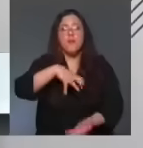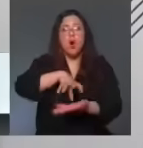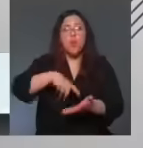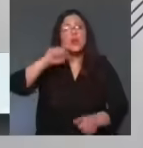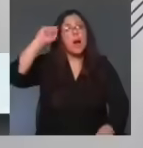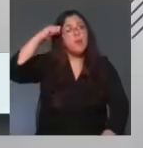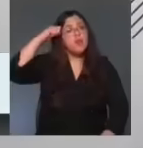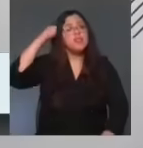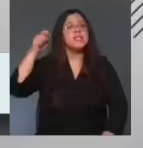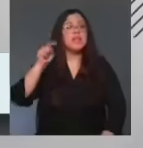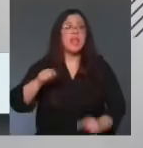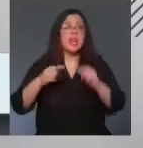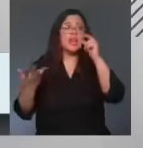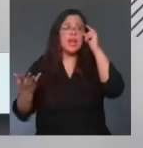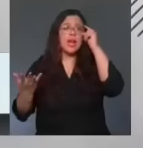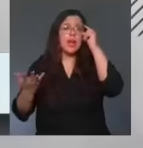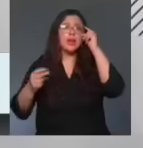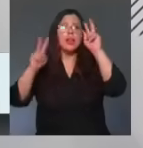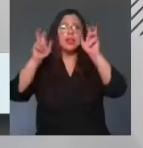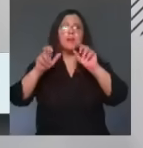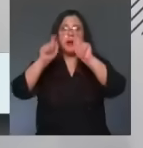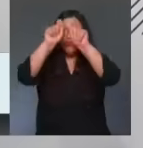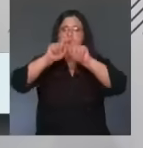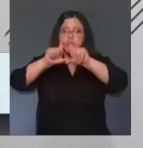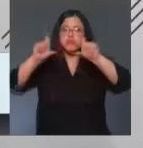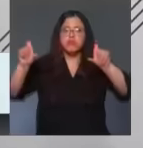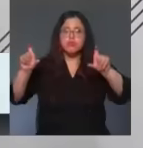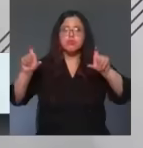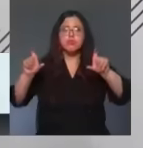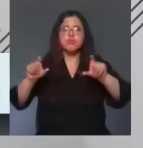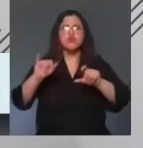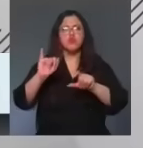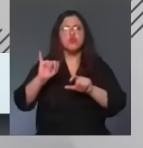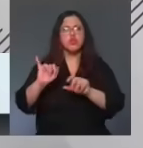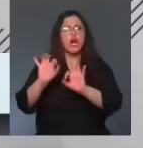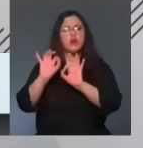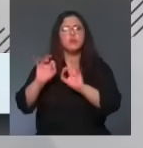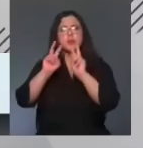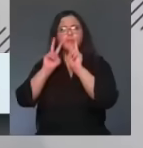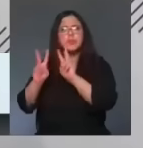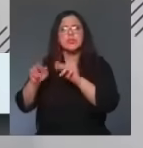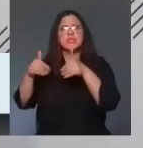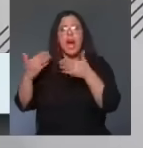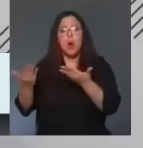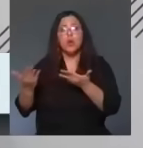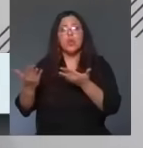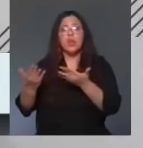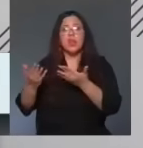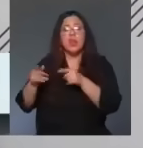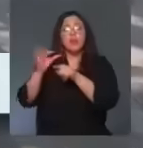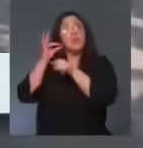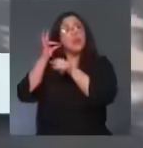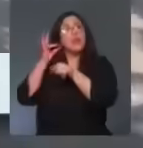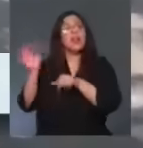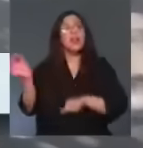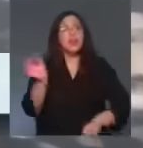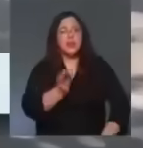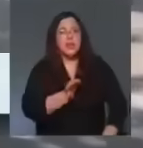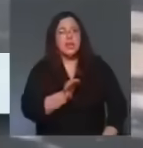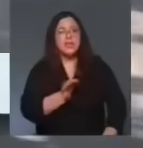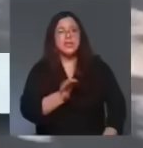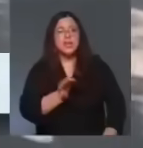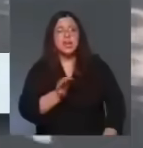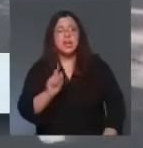en general las señaléticas sí lucen en perfectas condiciones, aunque según esta conductora, no siempre en